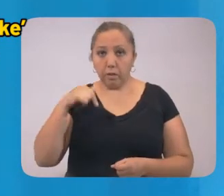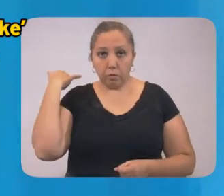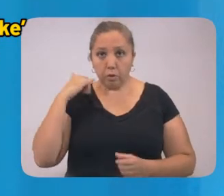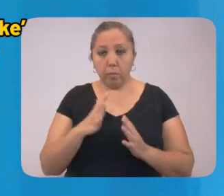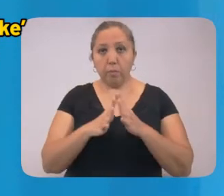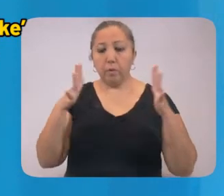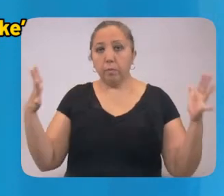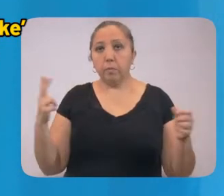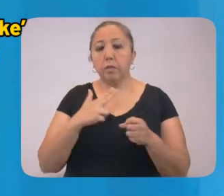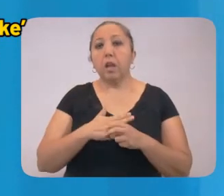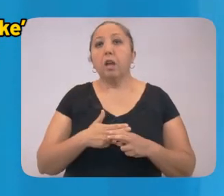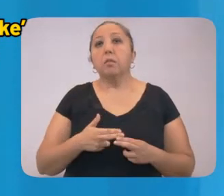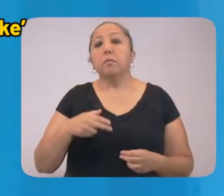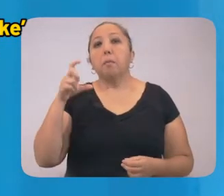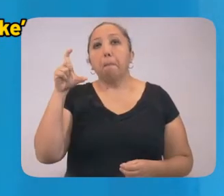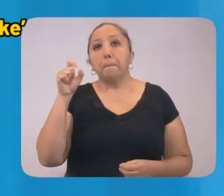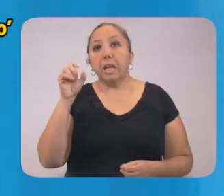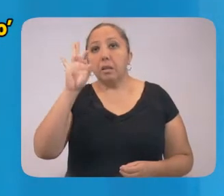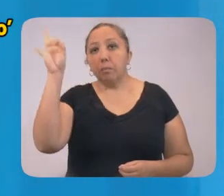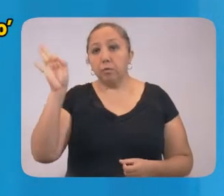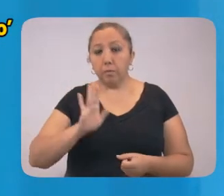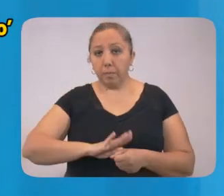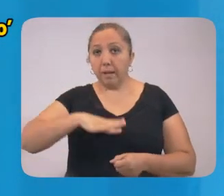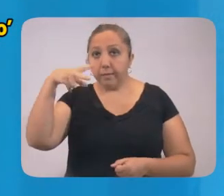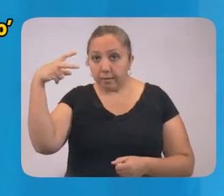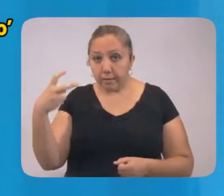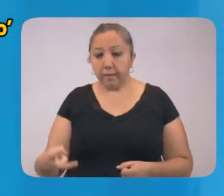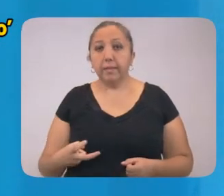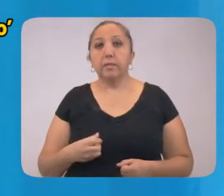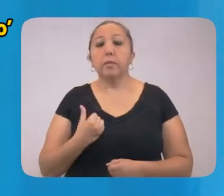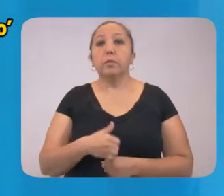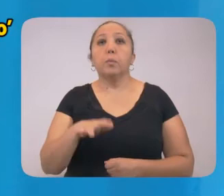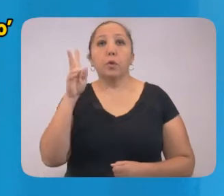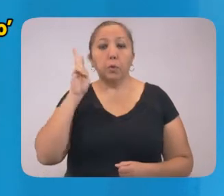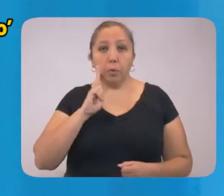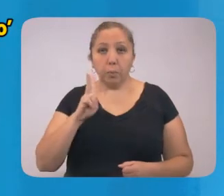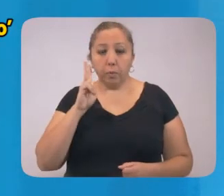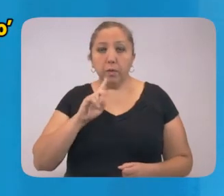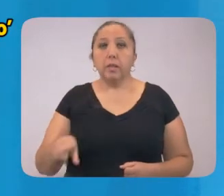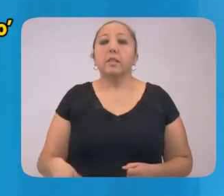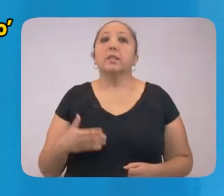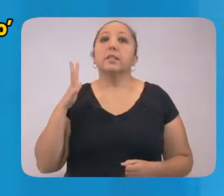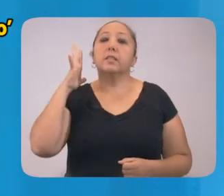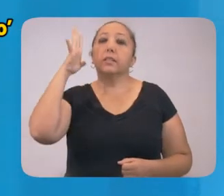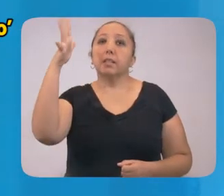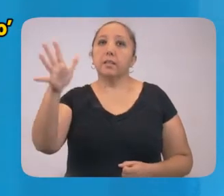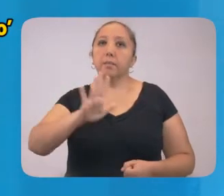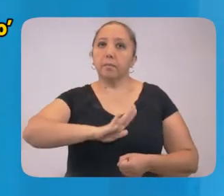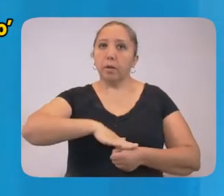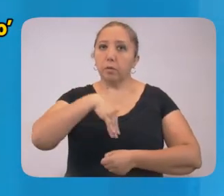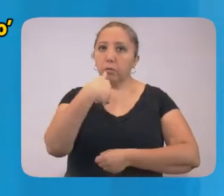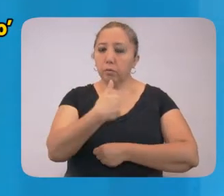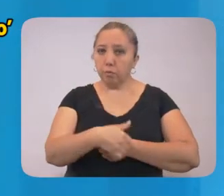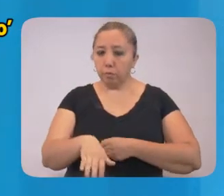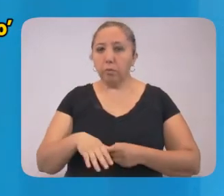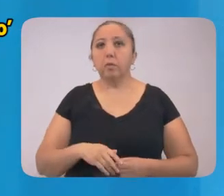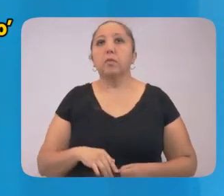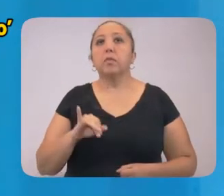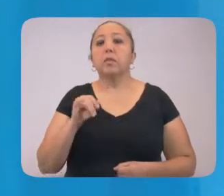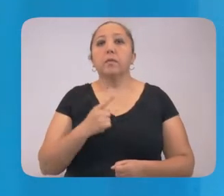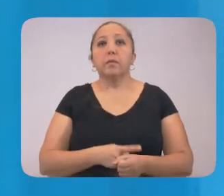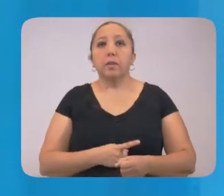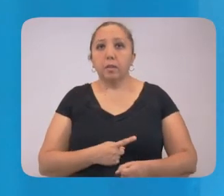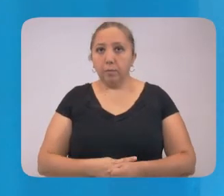porcentaje hasta un 20% este aumento del número de pruebas implicará por tanto un mayor número de casos confirmados